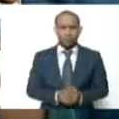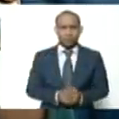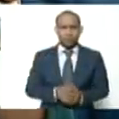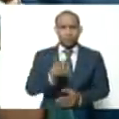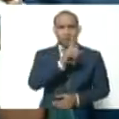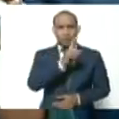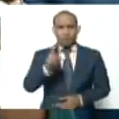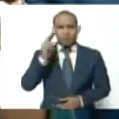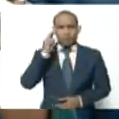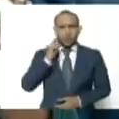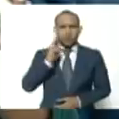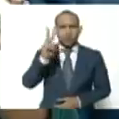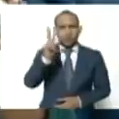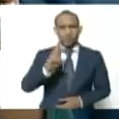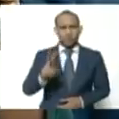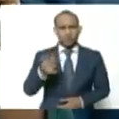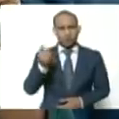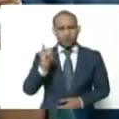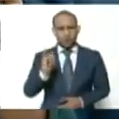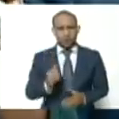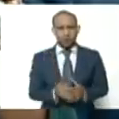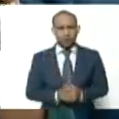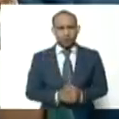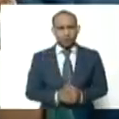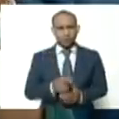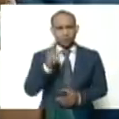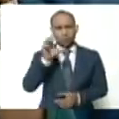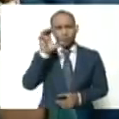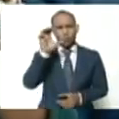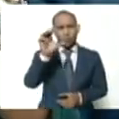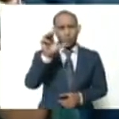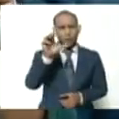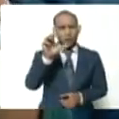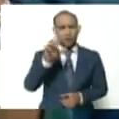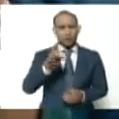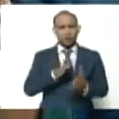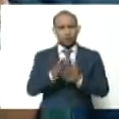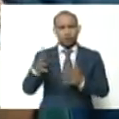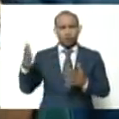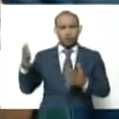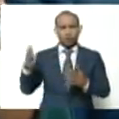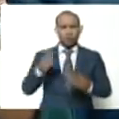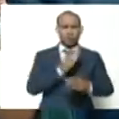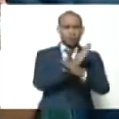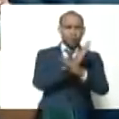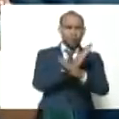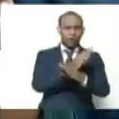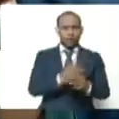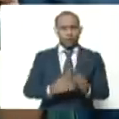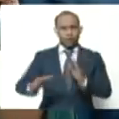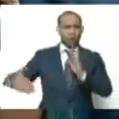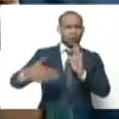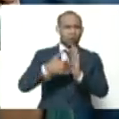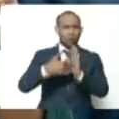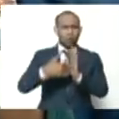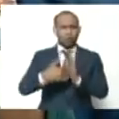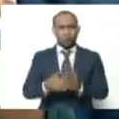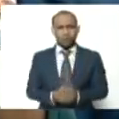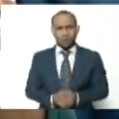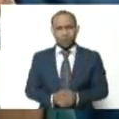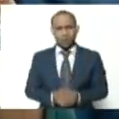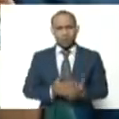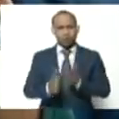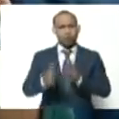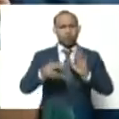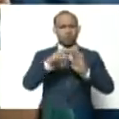de Venezuela, adicionalmente, siendo un país asediado y un país donde el bloqueo y las